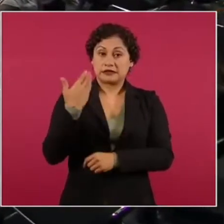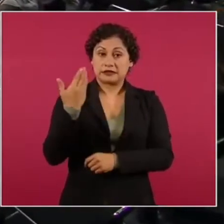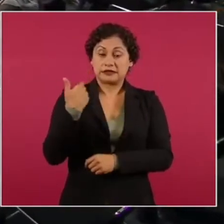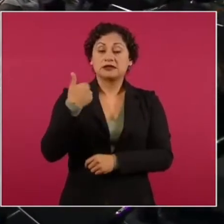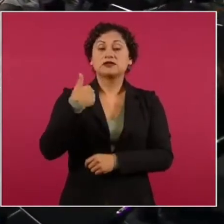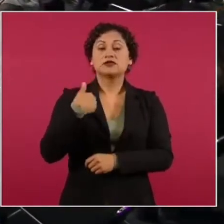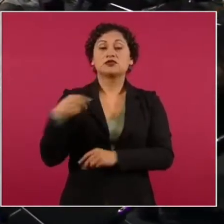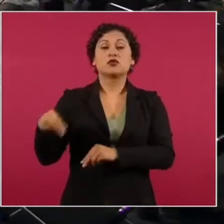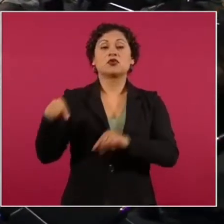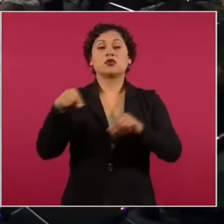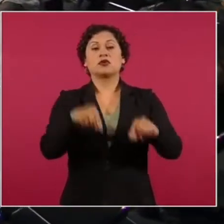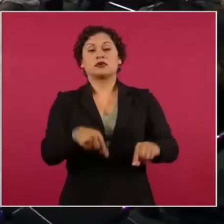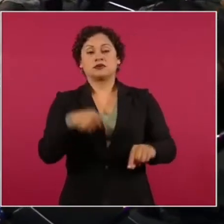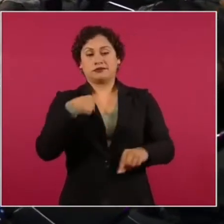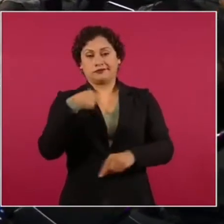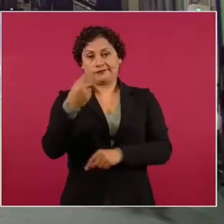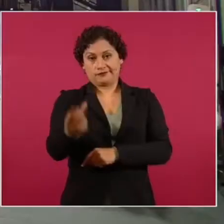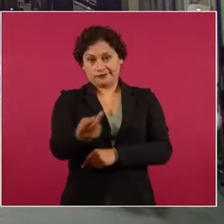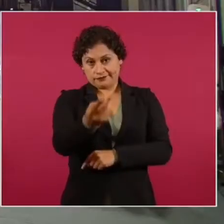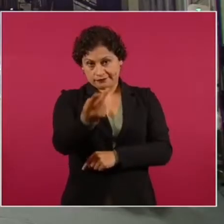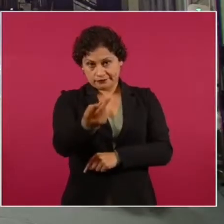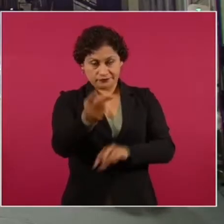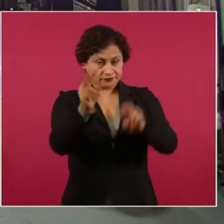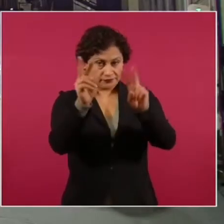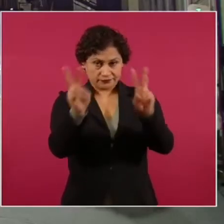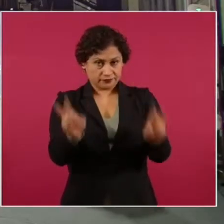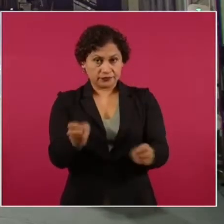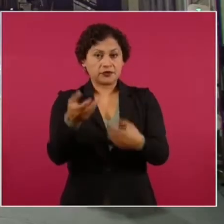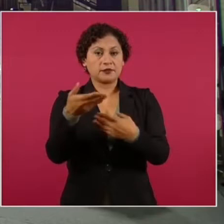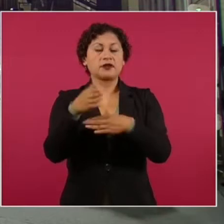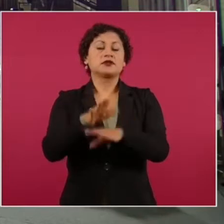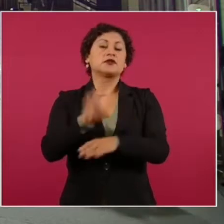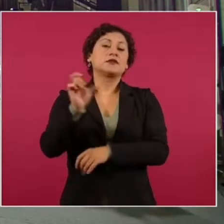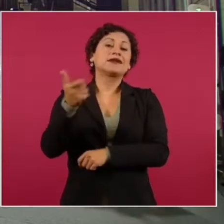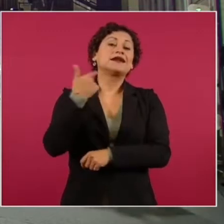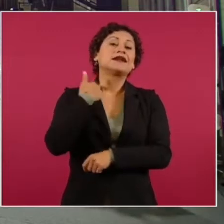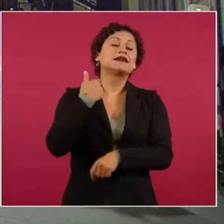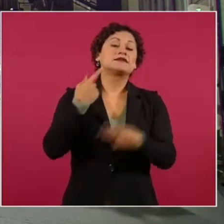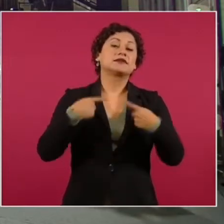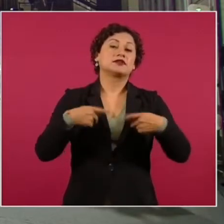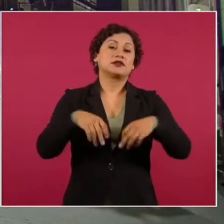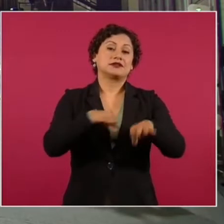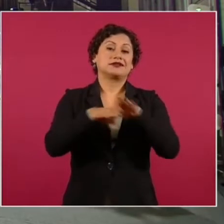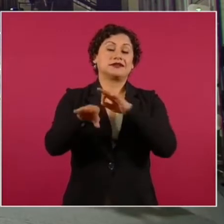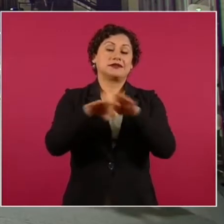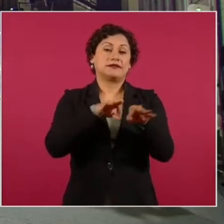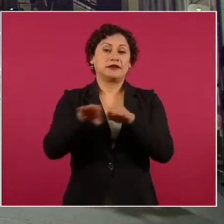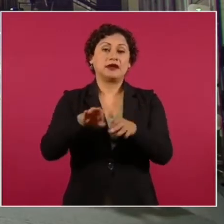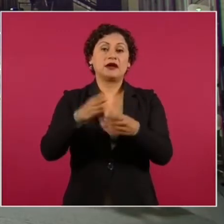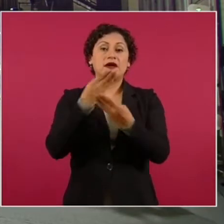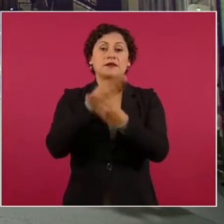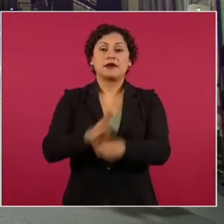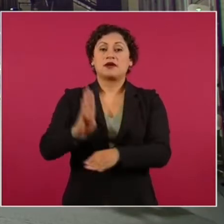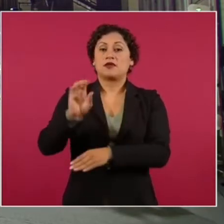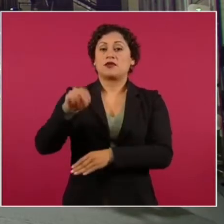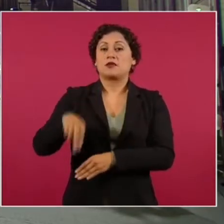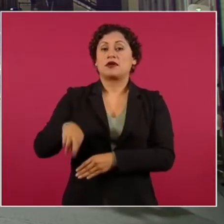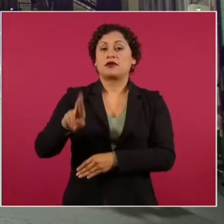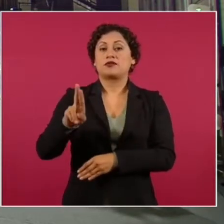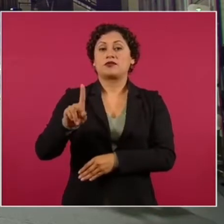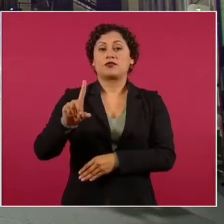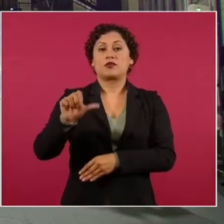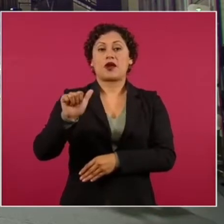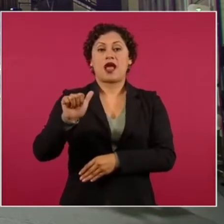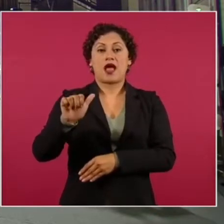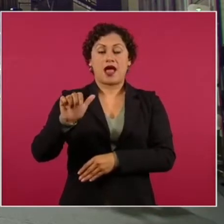estuve aquí planteándole un asunto de los extrabajadores de Banrural, un tema que en aquel momento pues yo se lo planteaba